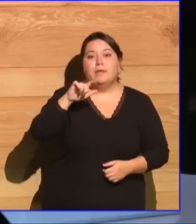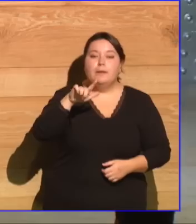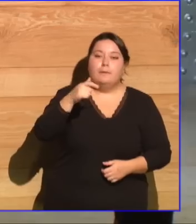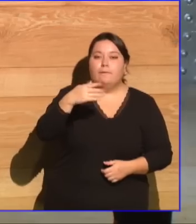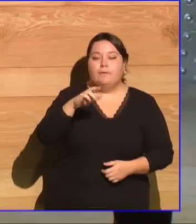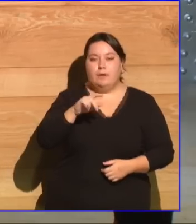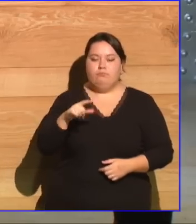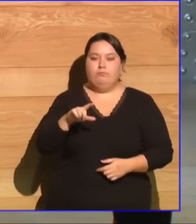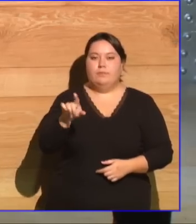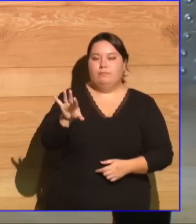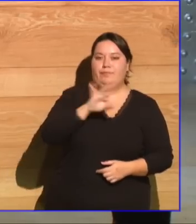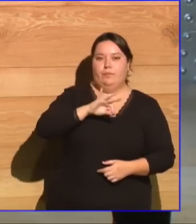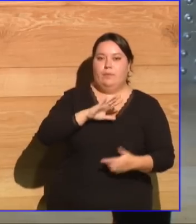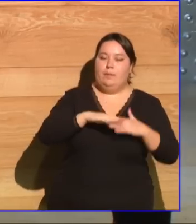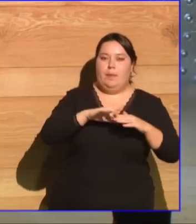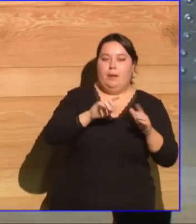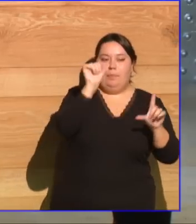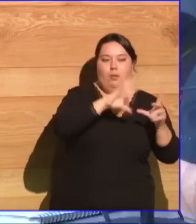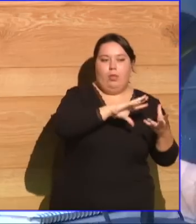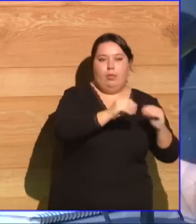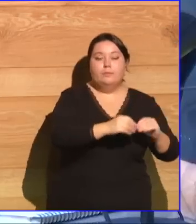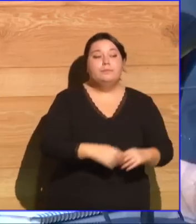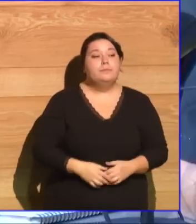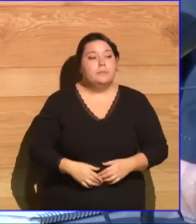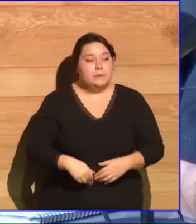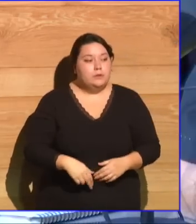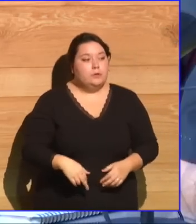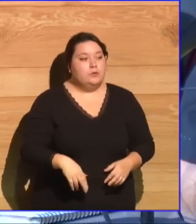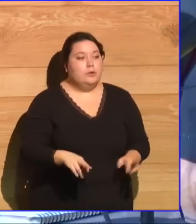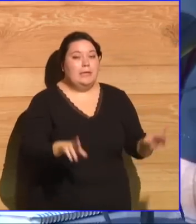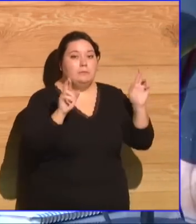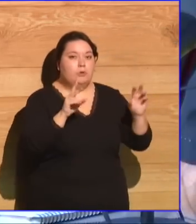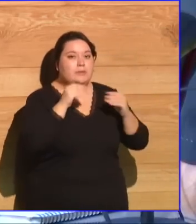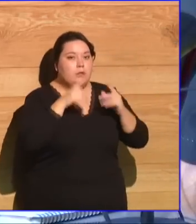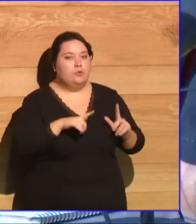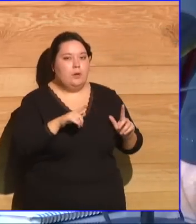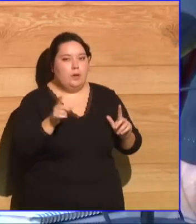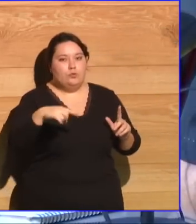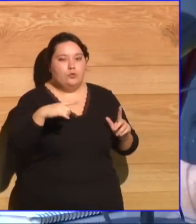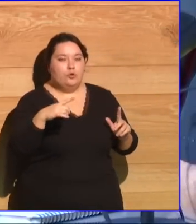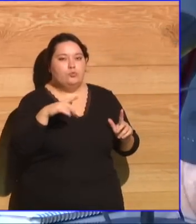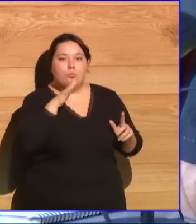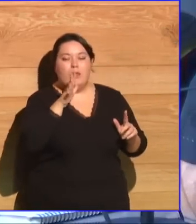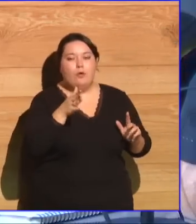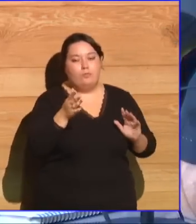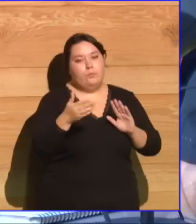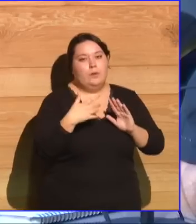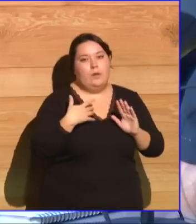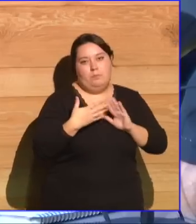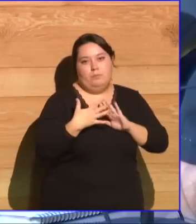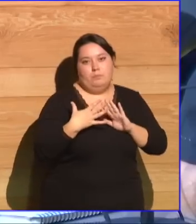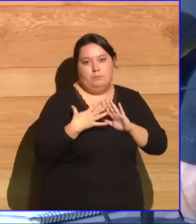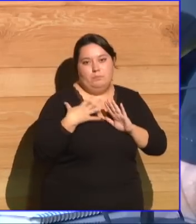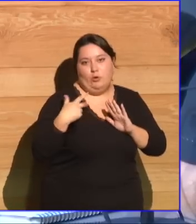Lo que me ocurre a mí con esta historia, espero que me quitéis la razón. Vale. Esto es importante. ¿Antes o